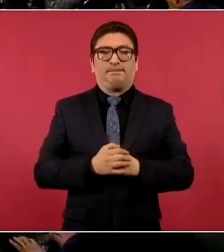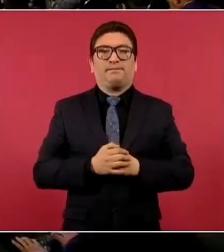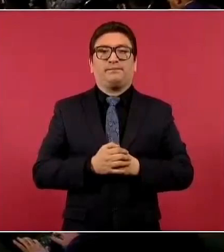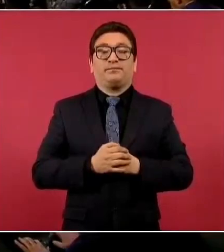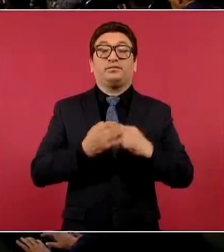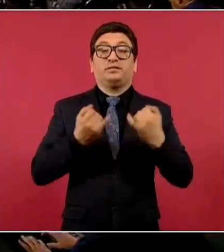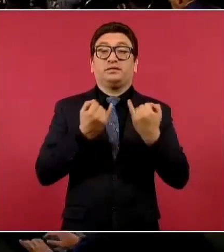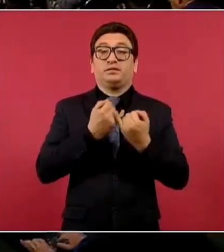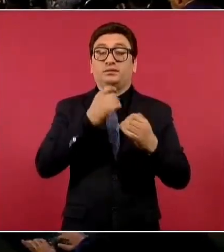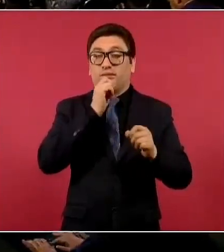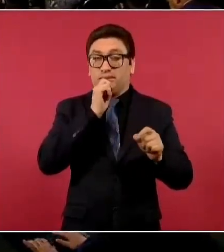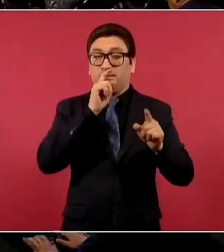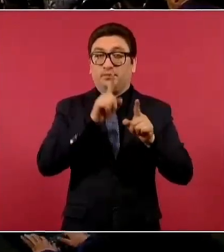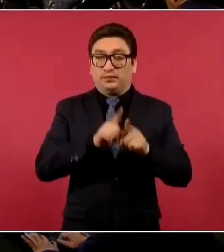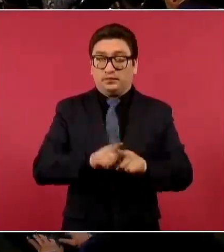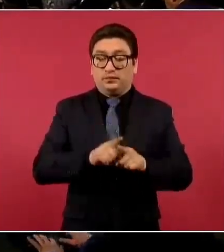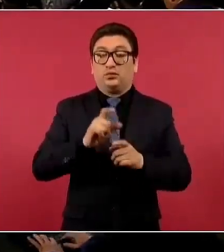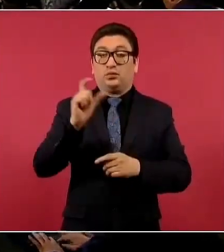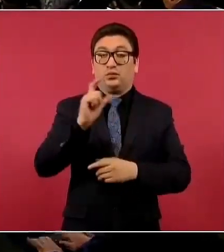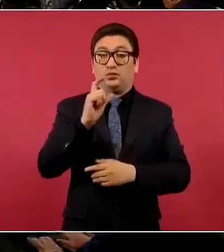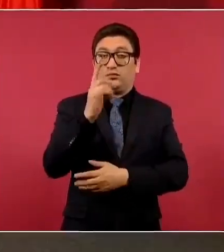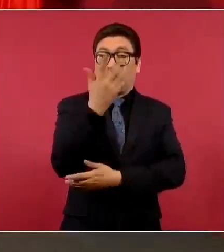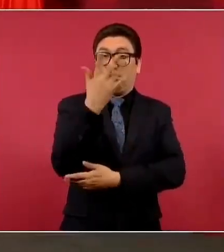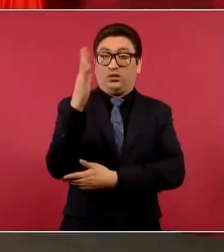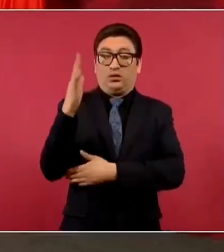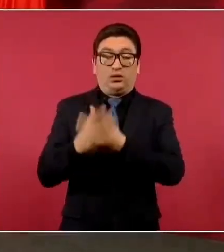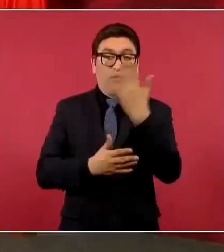y también combatir la tala